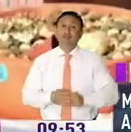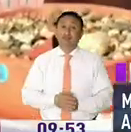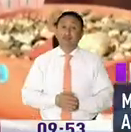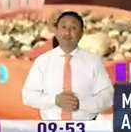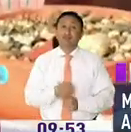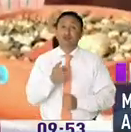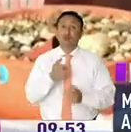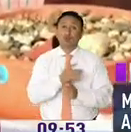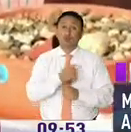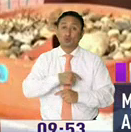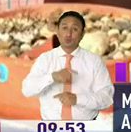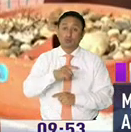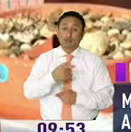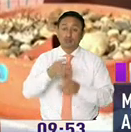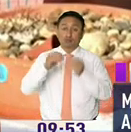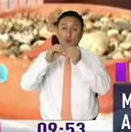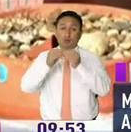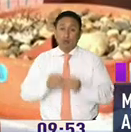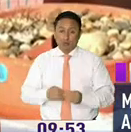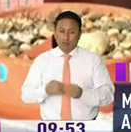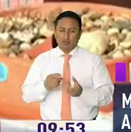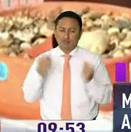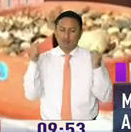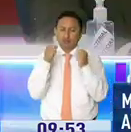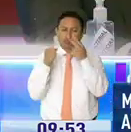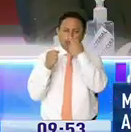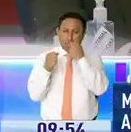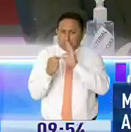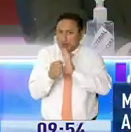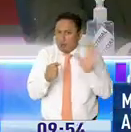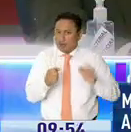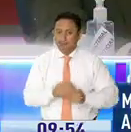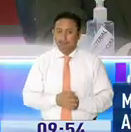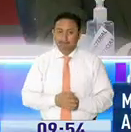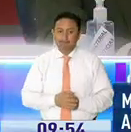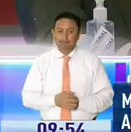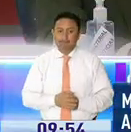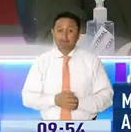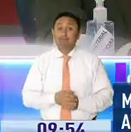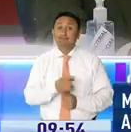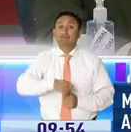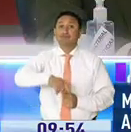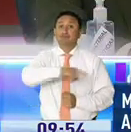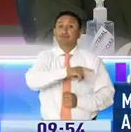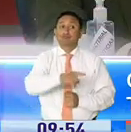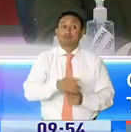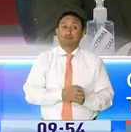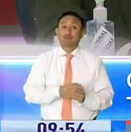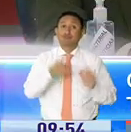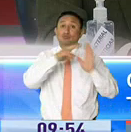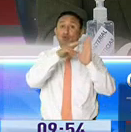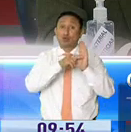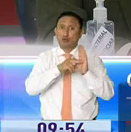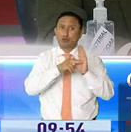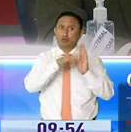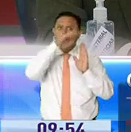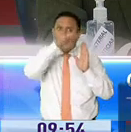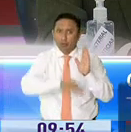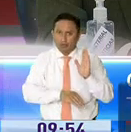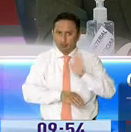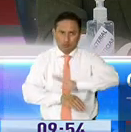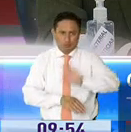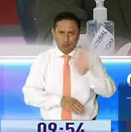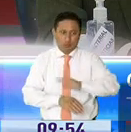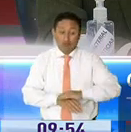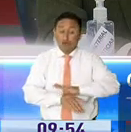educativas fue de tareas formativas y ejercicios lúdicos. En ningún caso se tomarán medidas de bajas calificaciones,